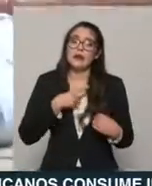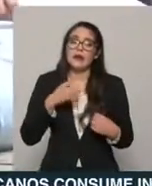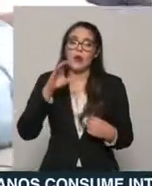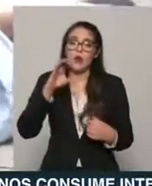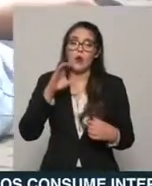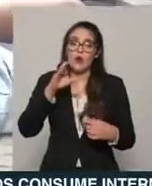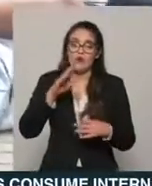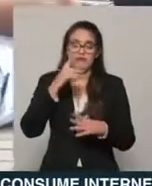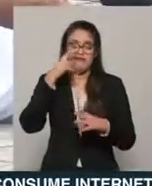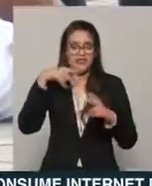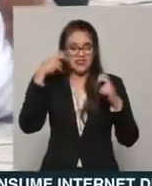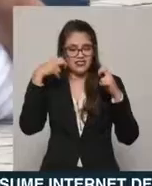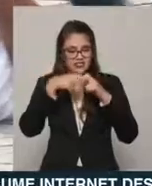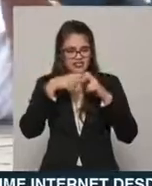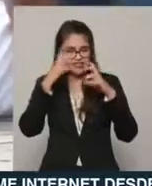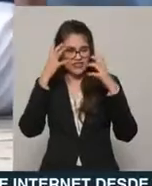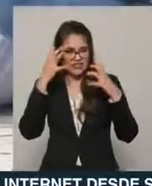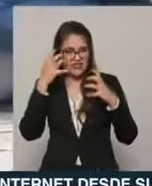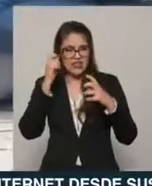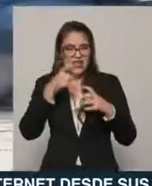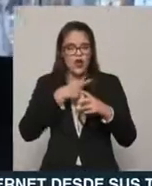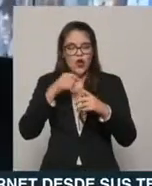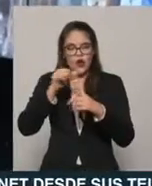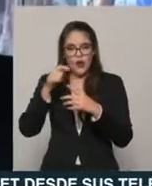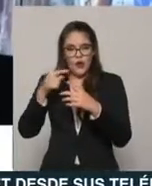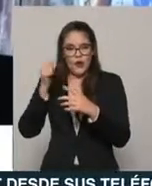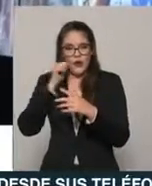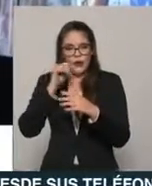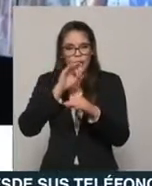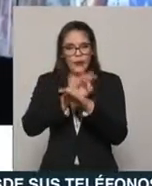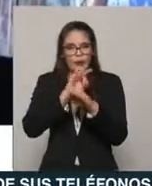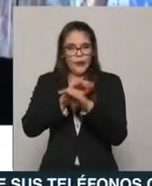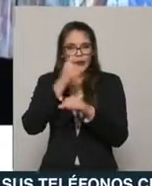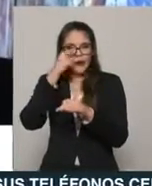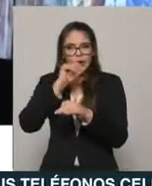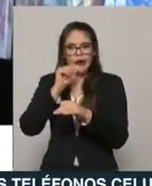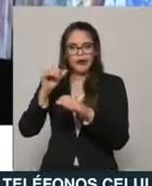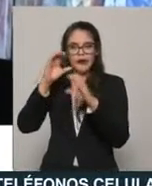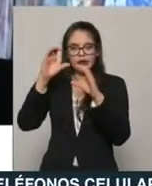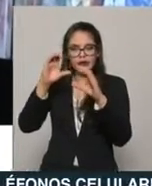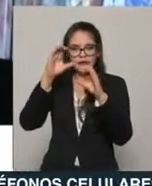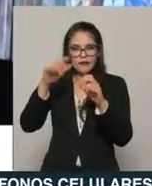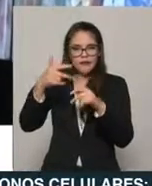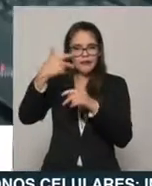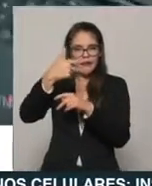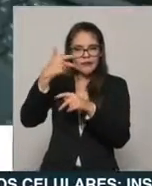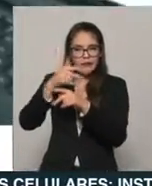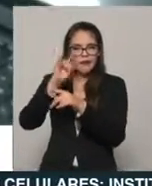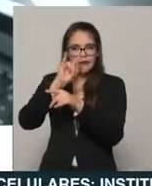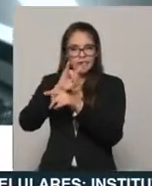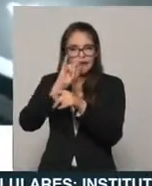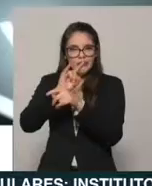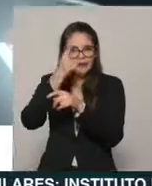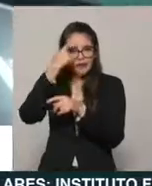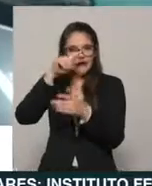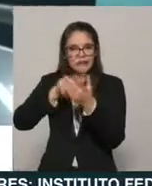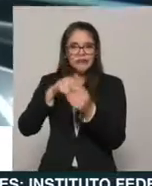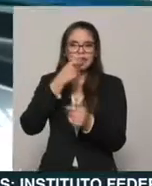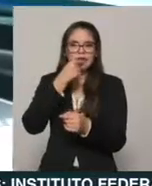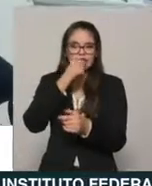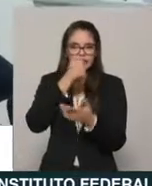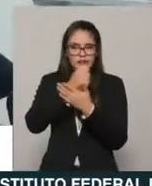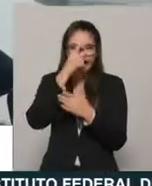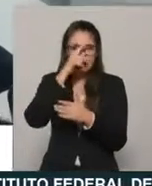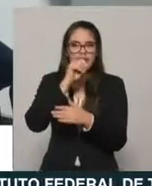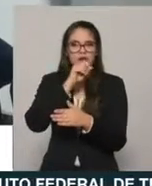estrés, entre otras cosas, se apoyan en la capacitación con simuladores. En la Policía de la Ciudad de México